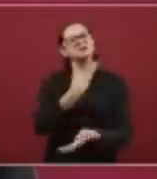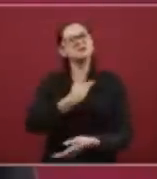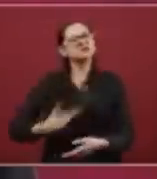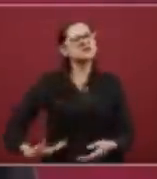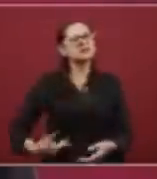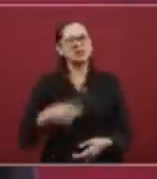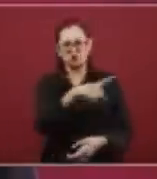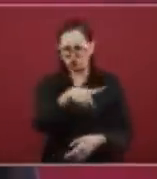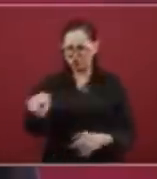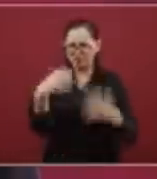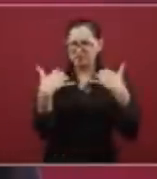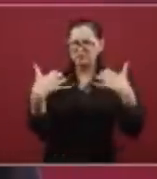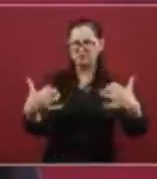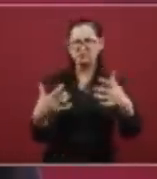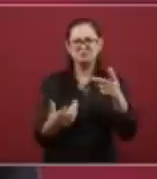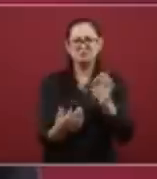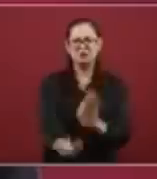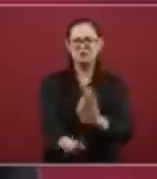presidentes.